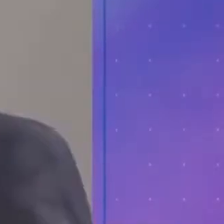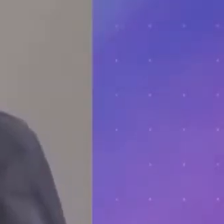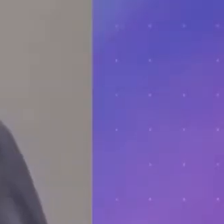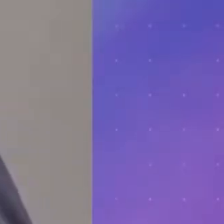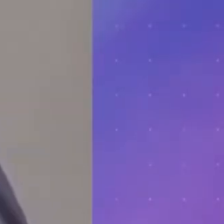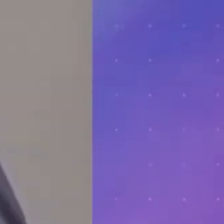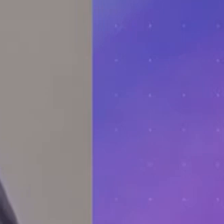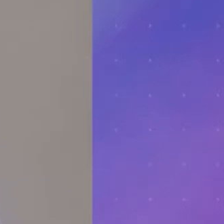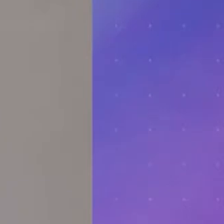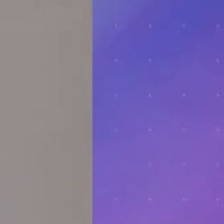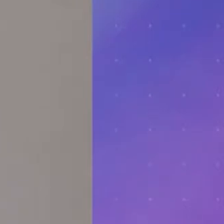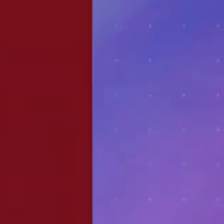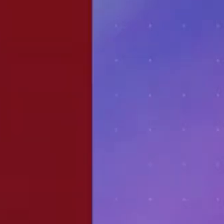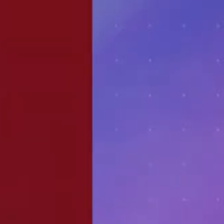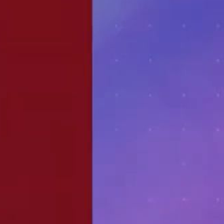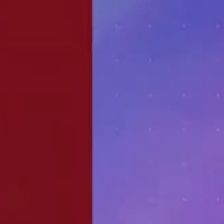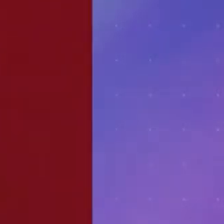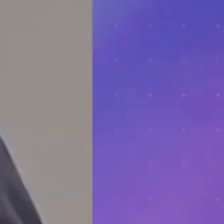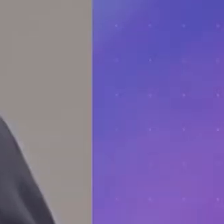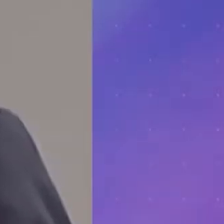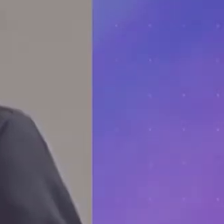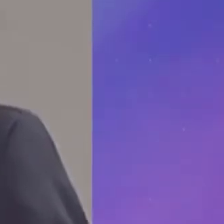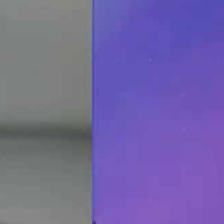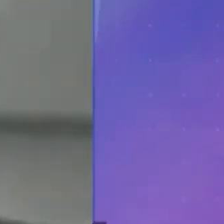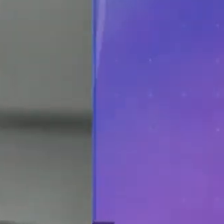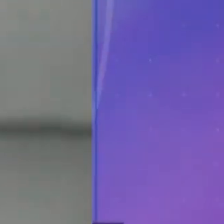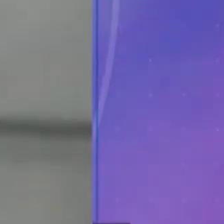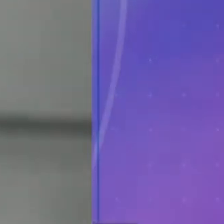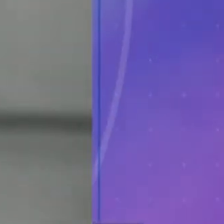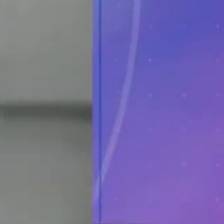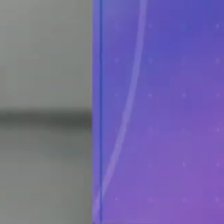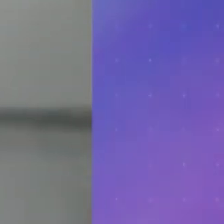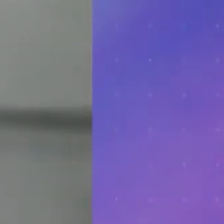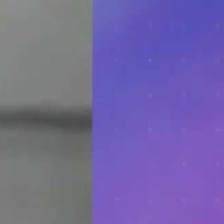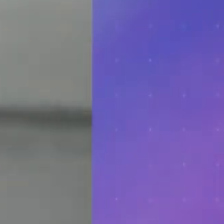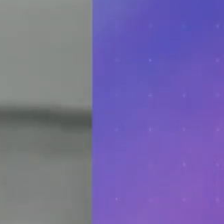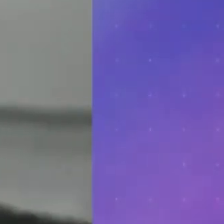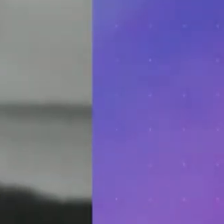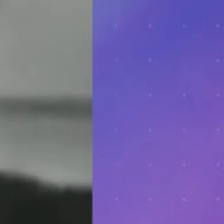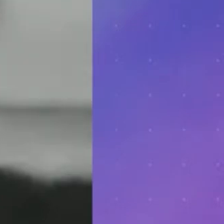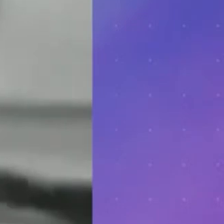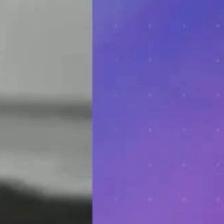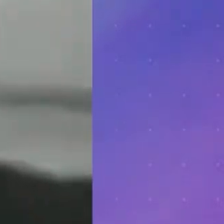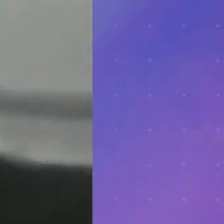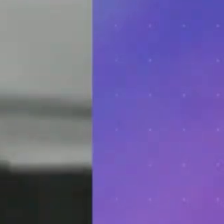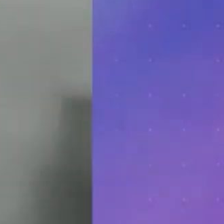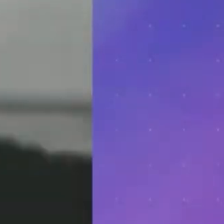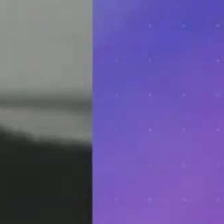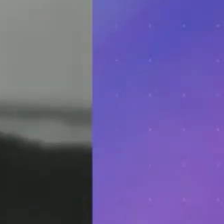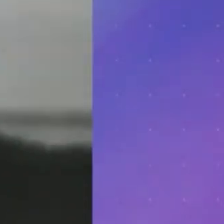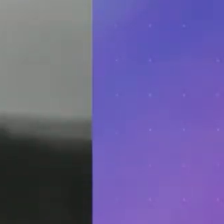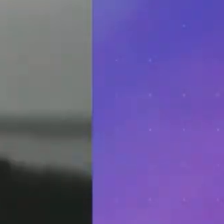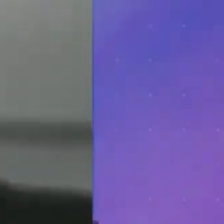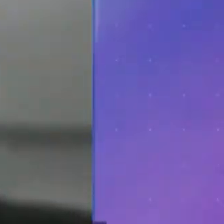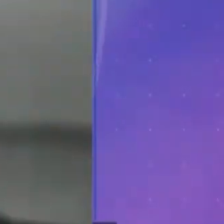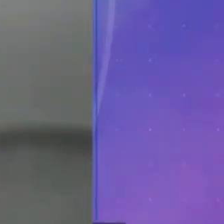precio. Tranqui. No pasa nada. El día que tengamos todos los dólares del mundo, iremos a Estados Unidos con la guita de